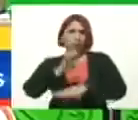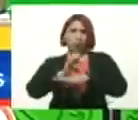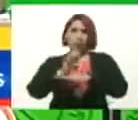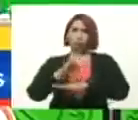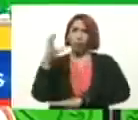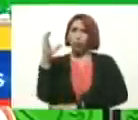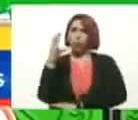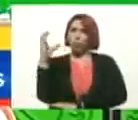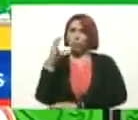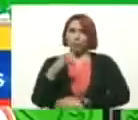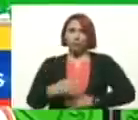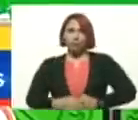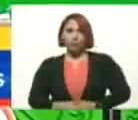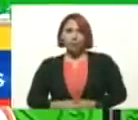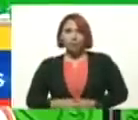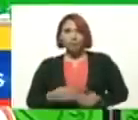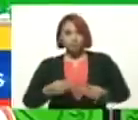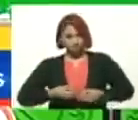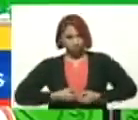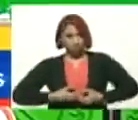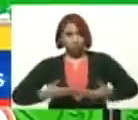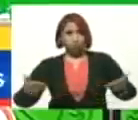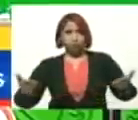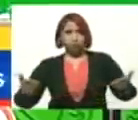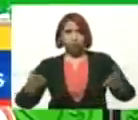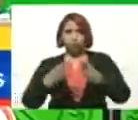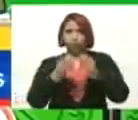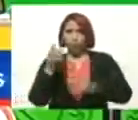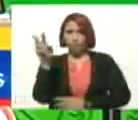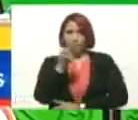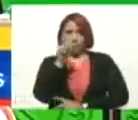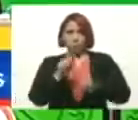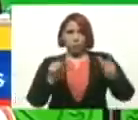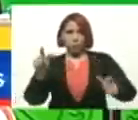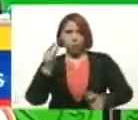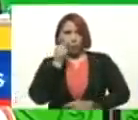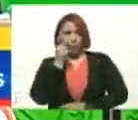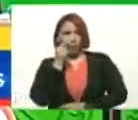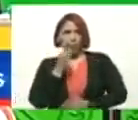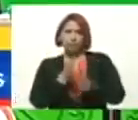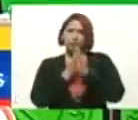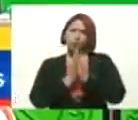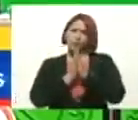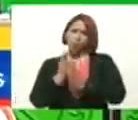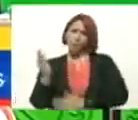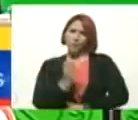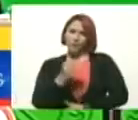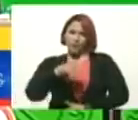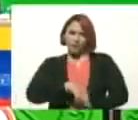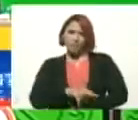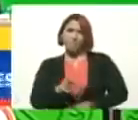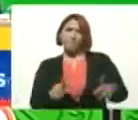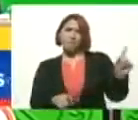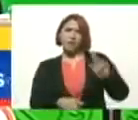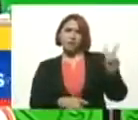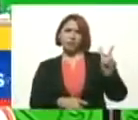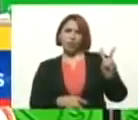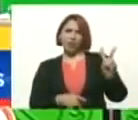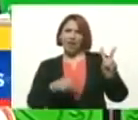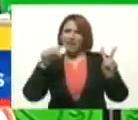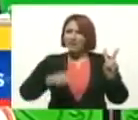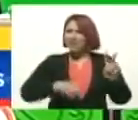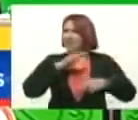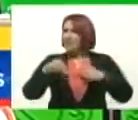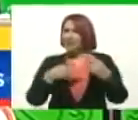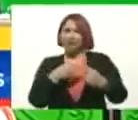Colombia. Yo le tiendo mis manos a los venezolanos y venezolanos, vénganse para su patria. Aquí nadie los va a perseguir, aquí nadie